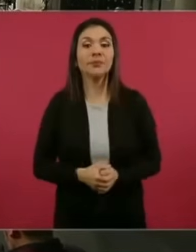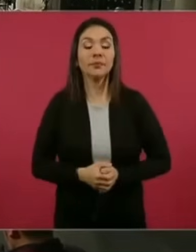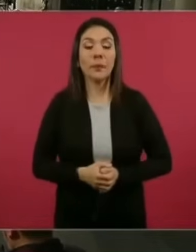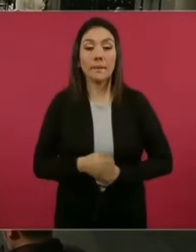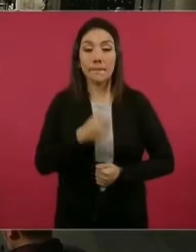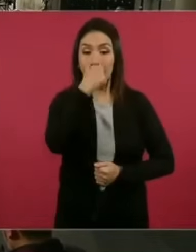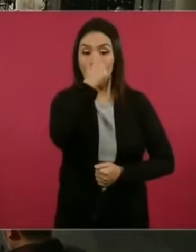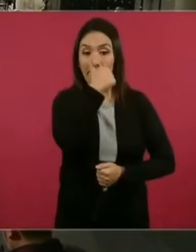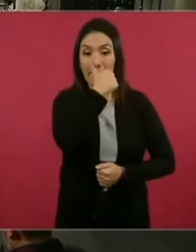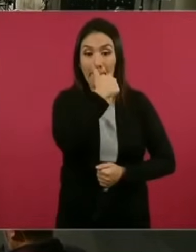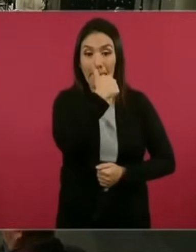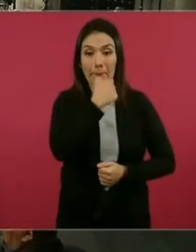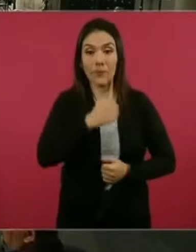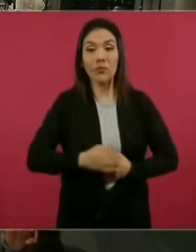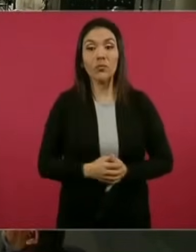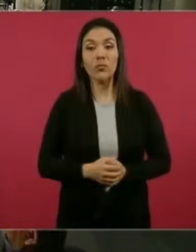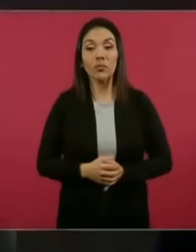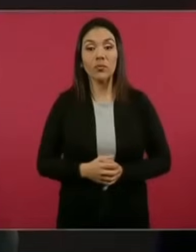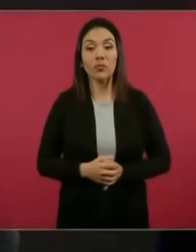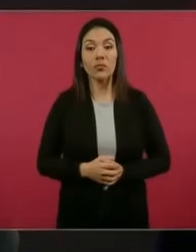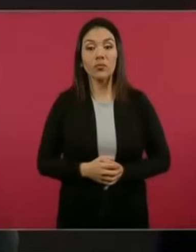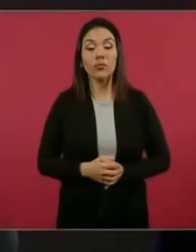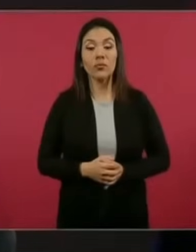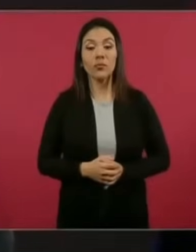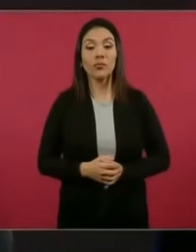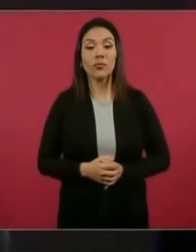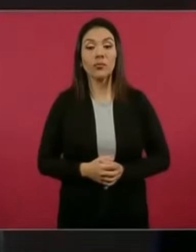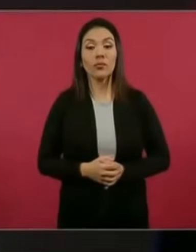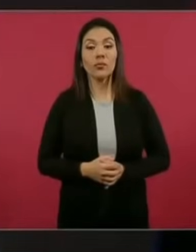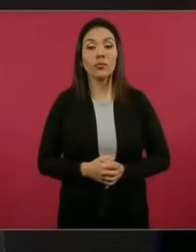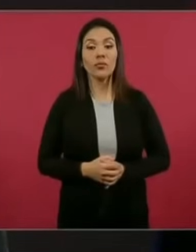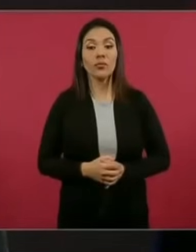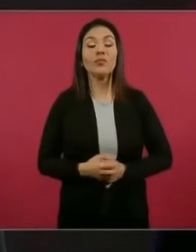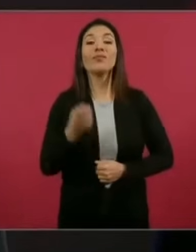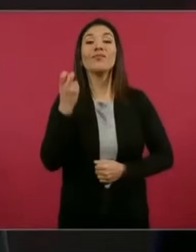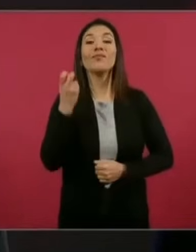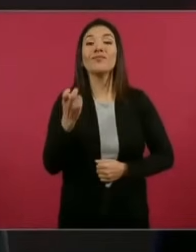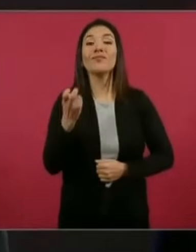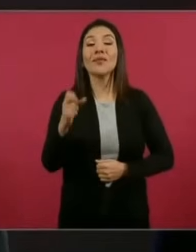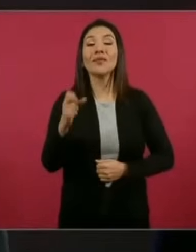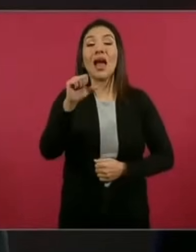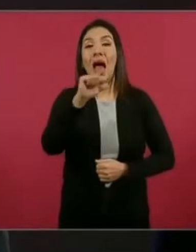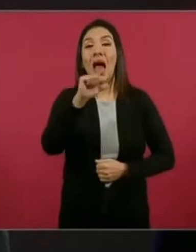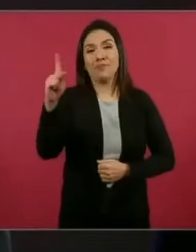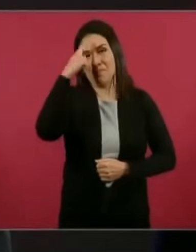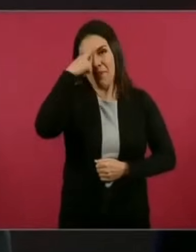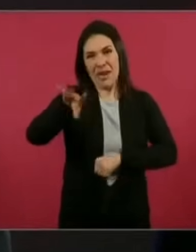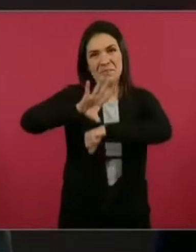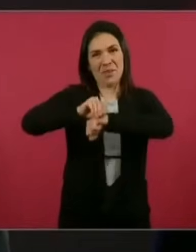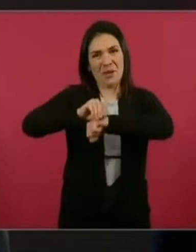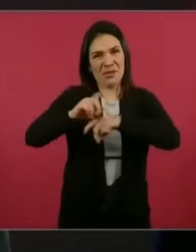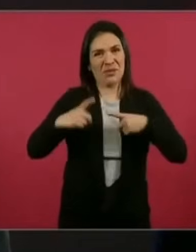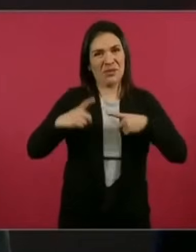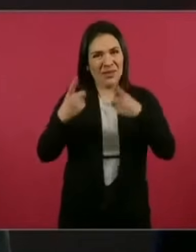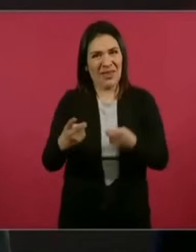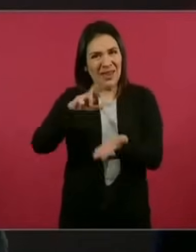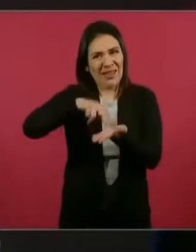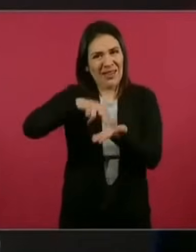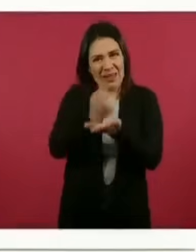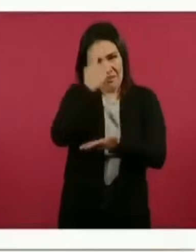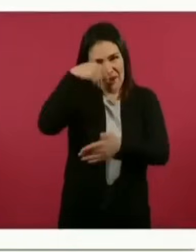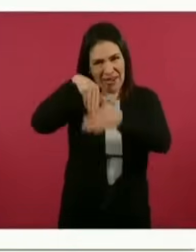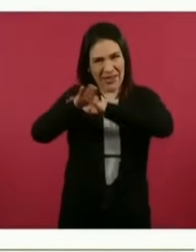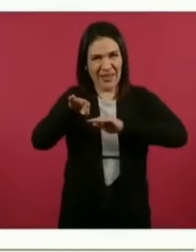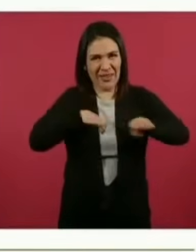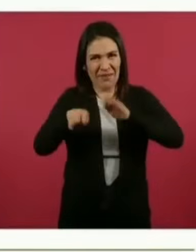Ahora, particularmente la aplicación de la acreditación de prensa, aparte de la